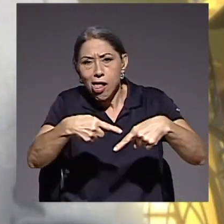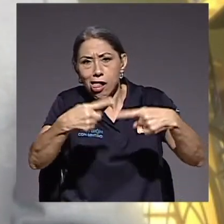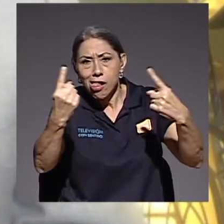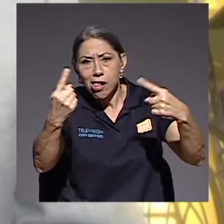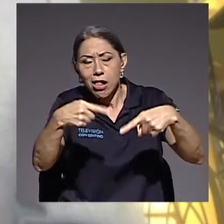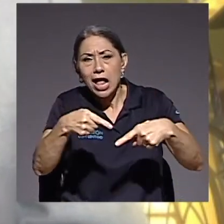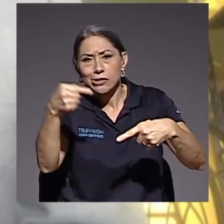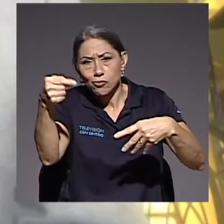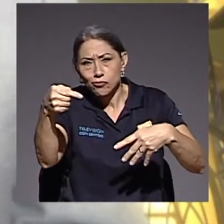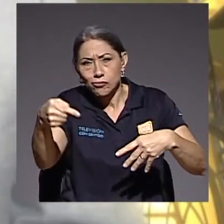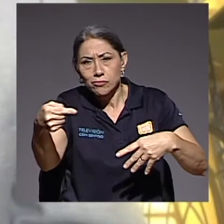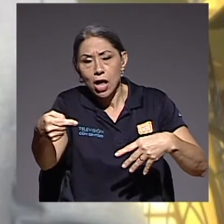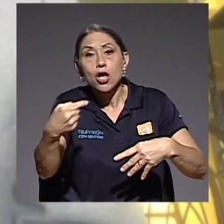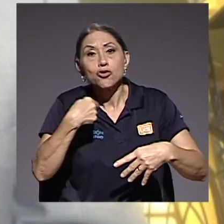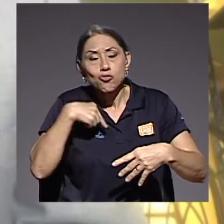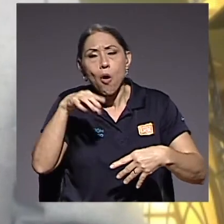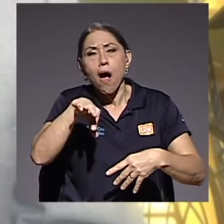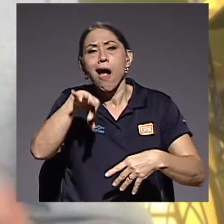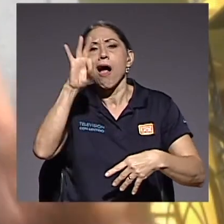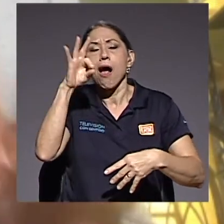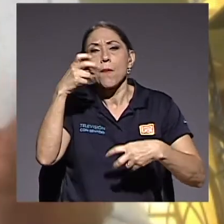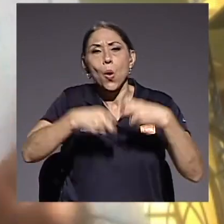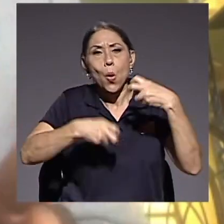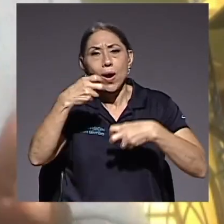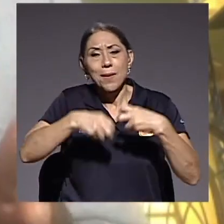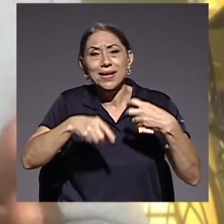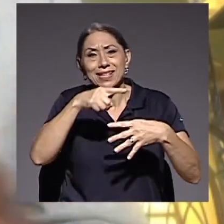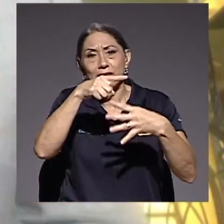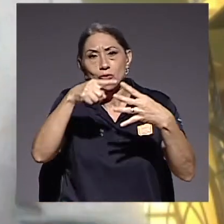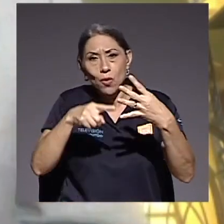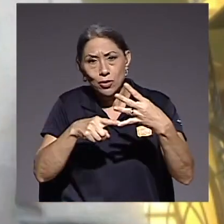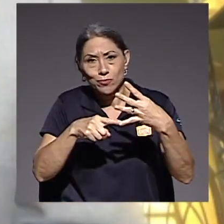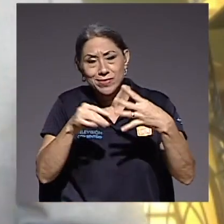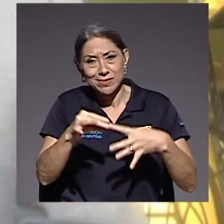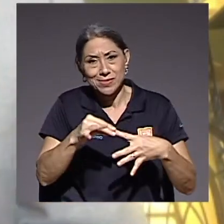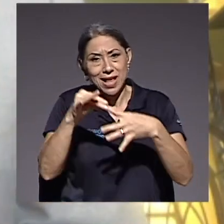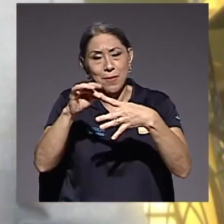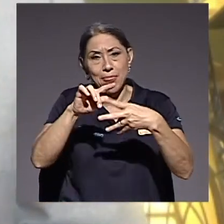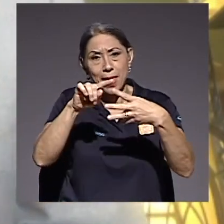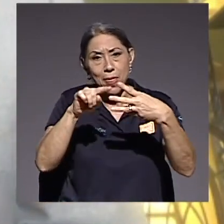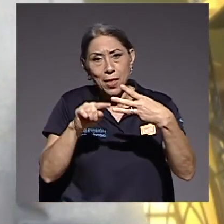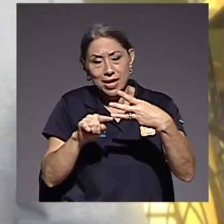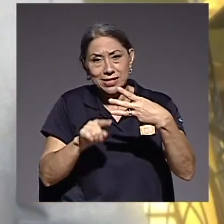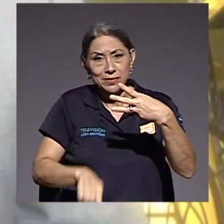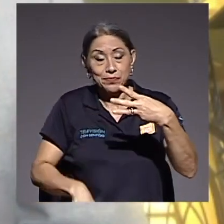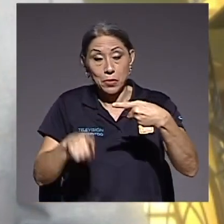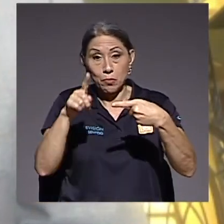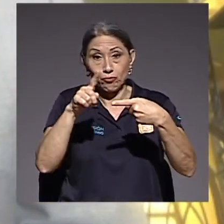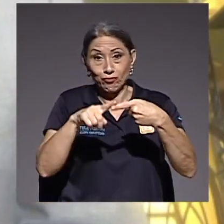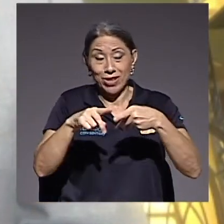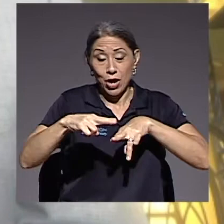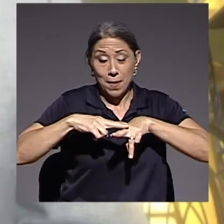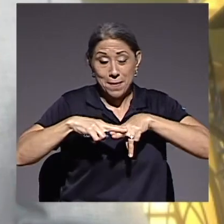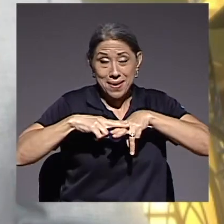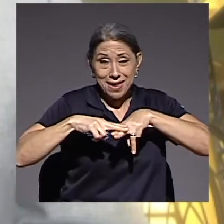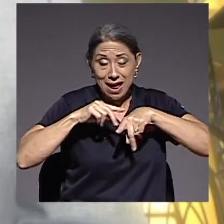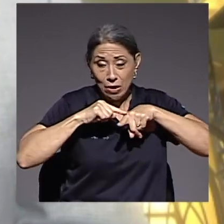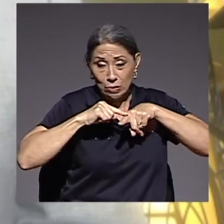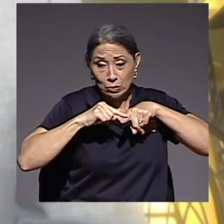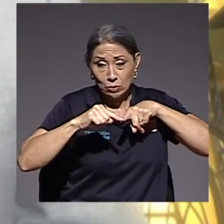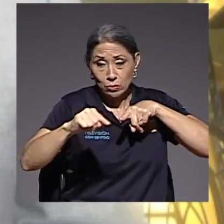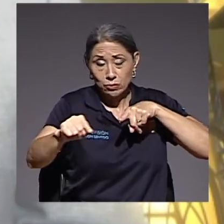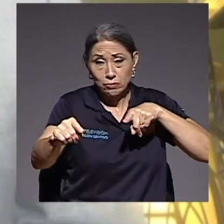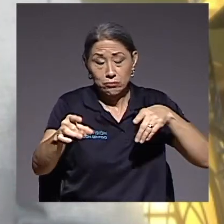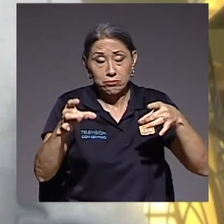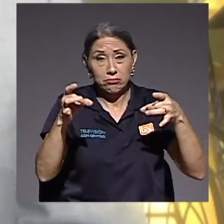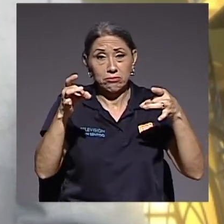4 etapas, sobre todo en 3. En cuanto a la vía, cometen el horror de hacer un